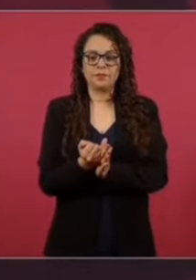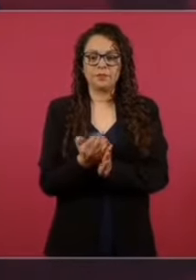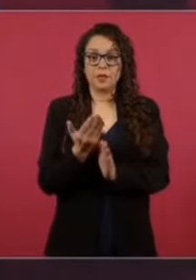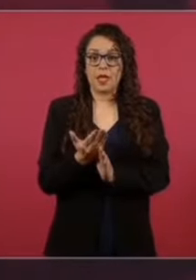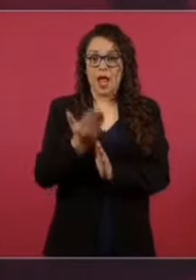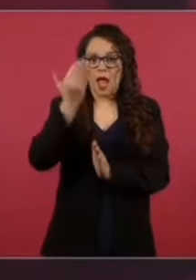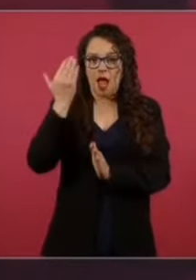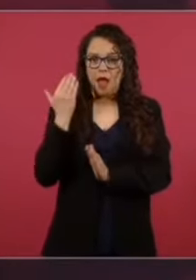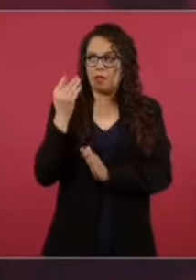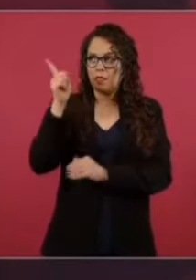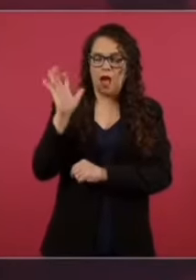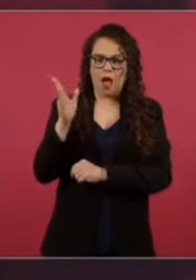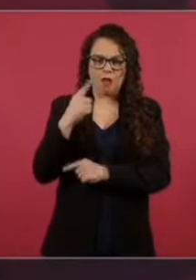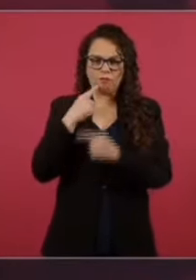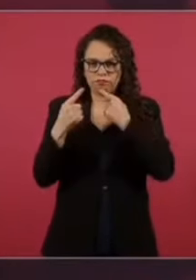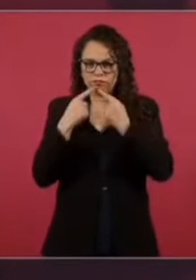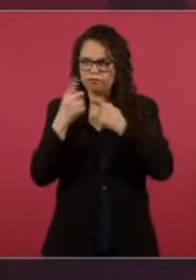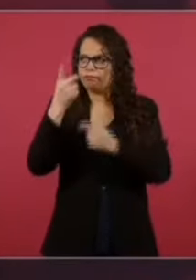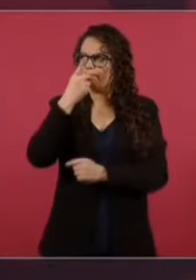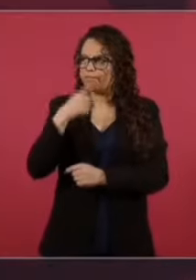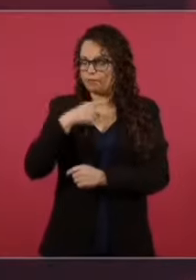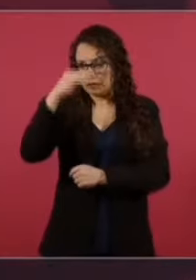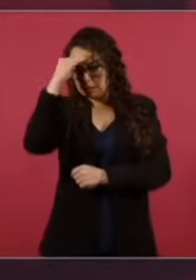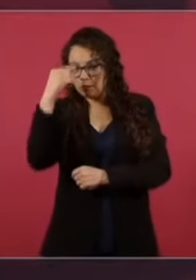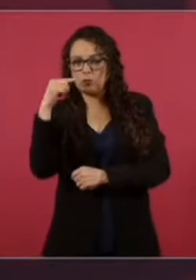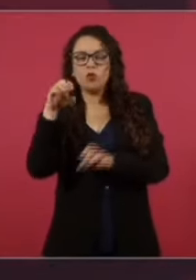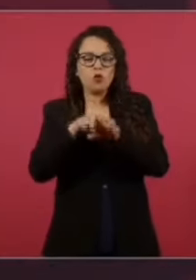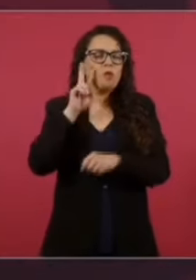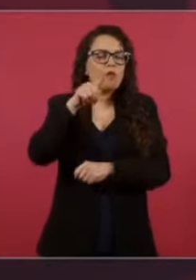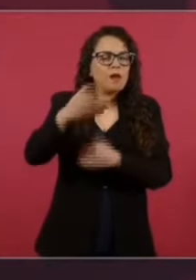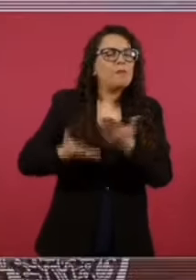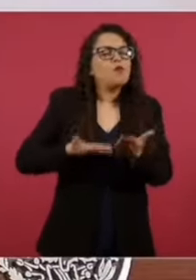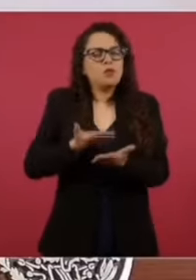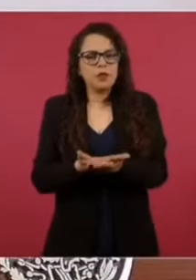propuesta, pues nosotros